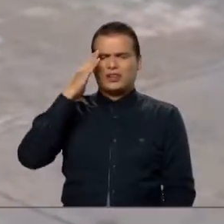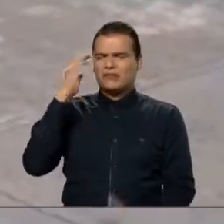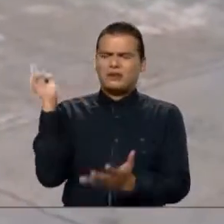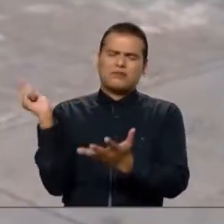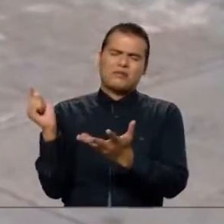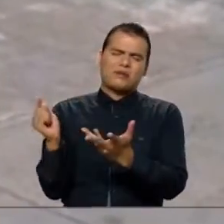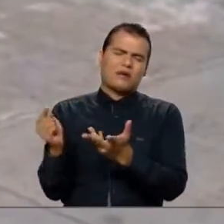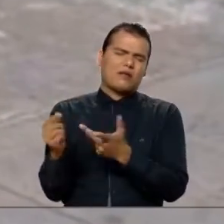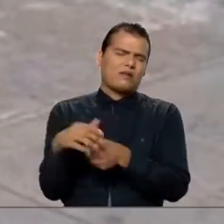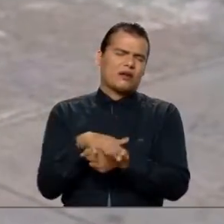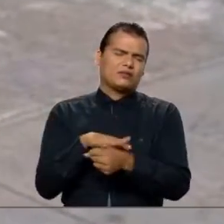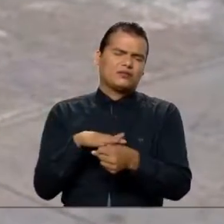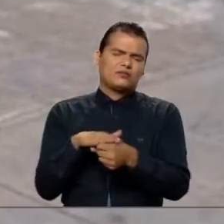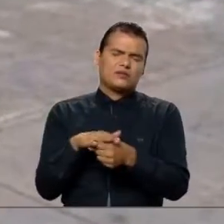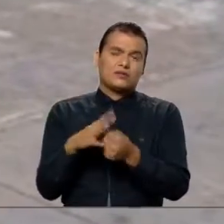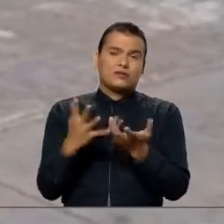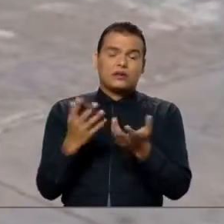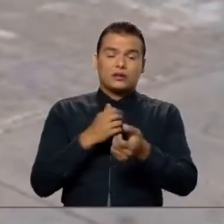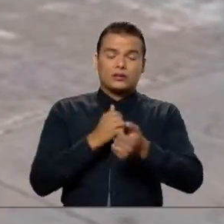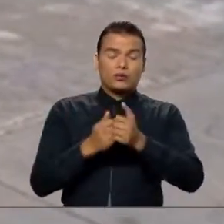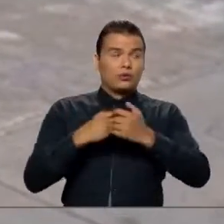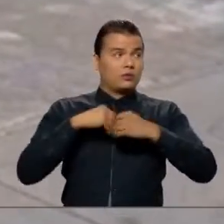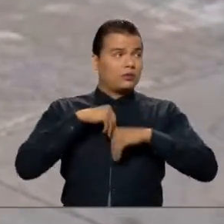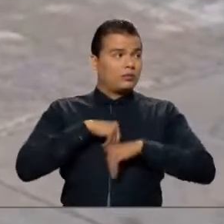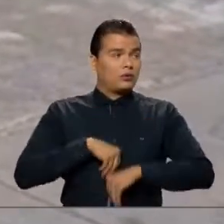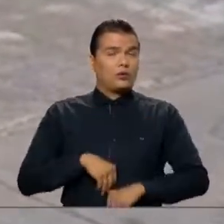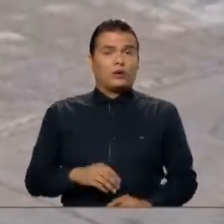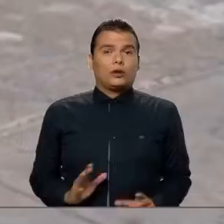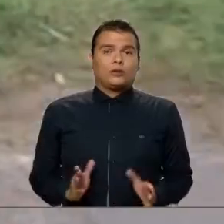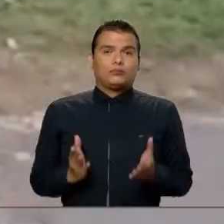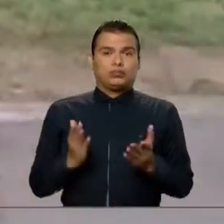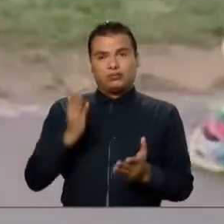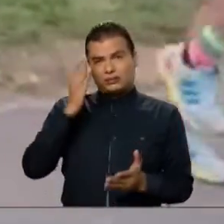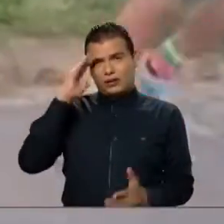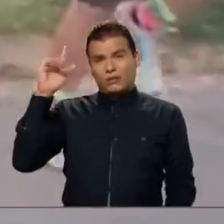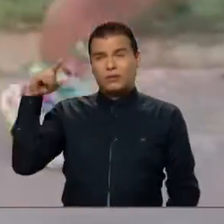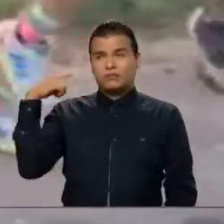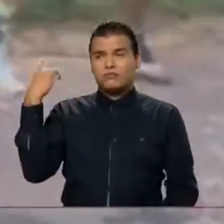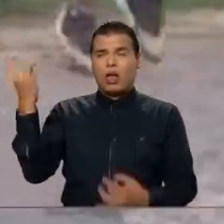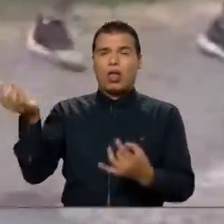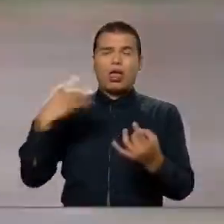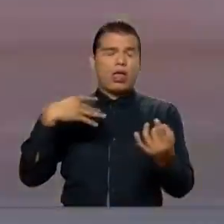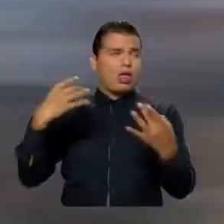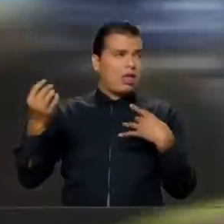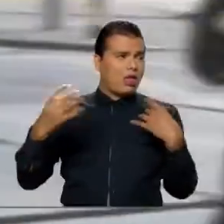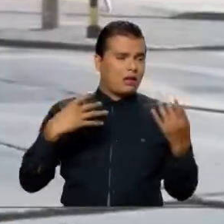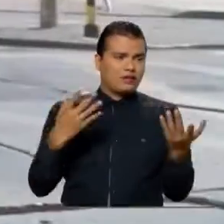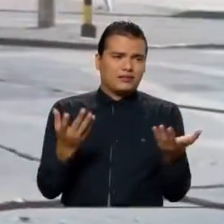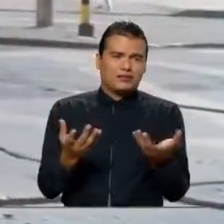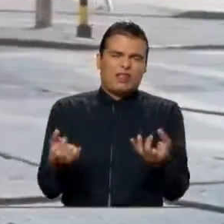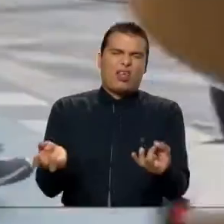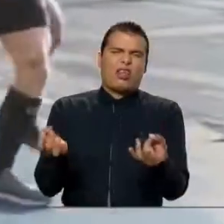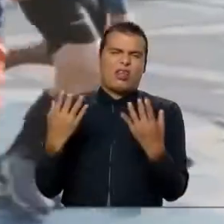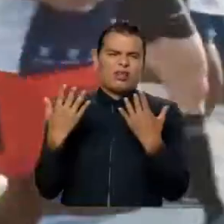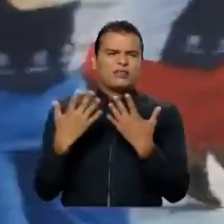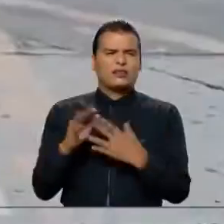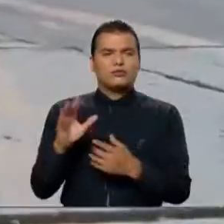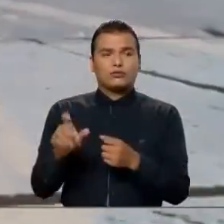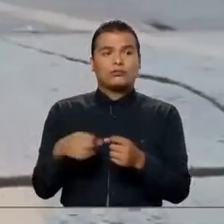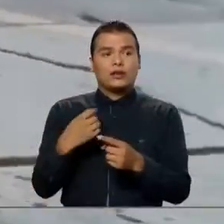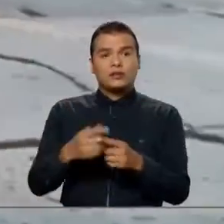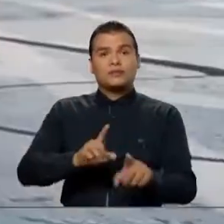de estigmatización, de rechazo, de un rechazo continuo de la sociedad. Han participado en